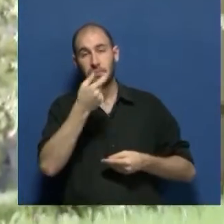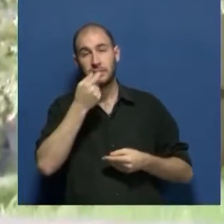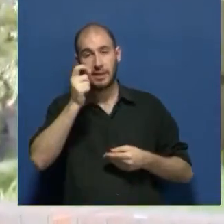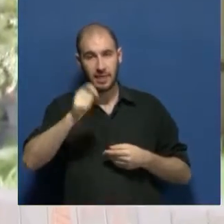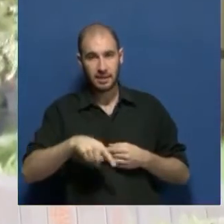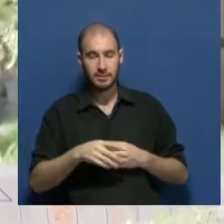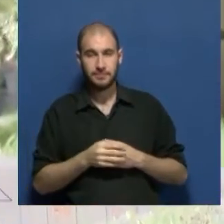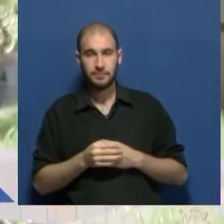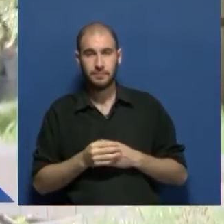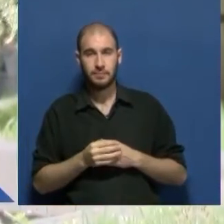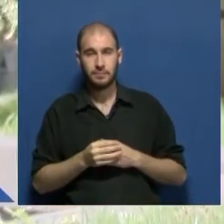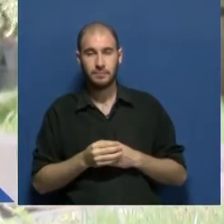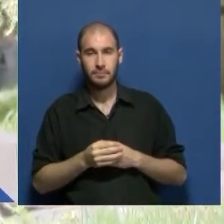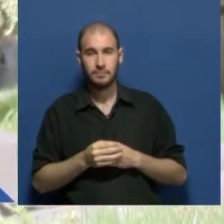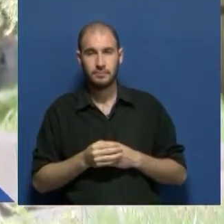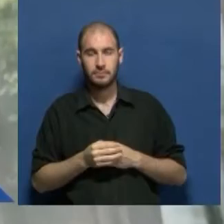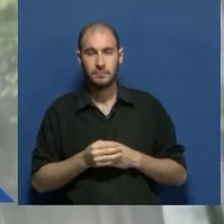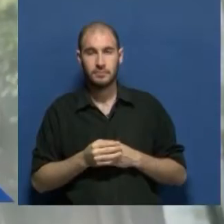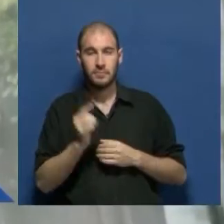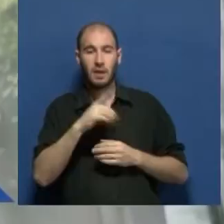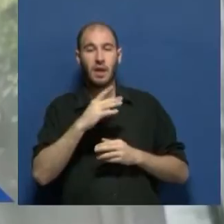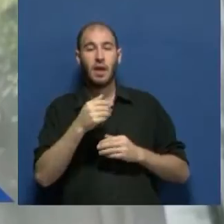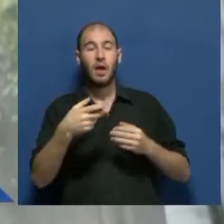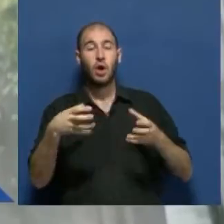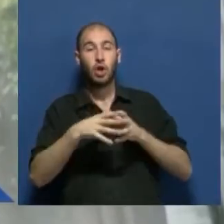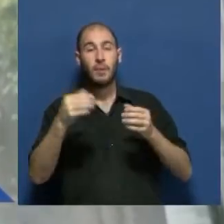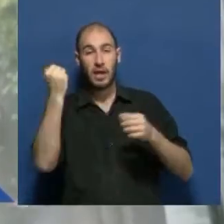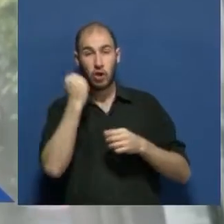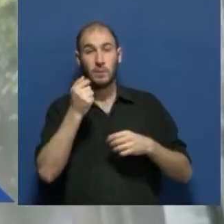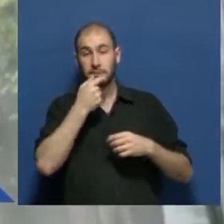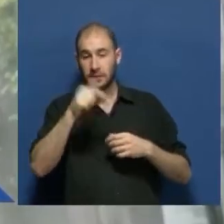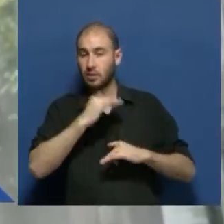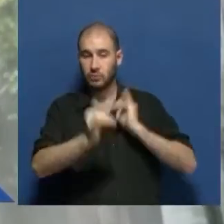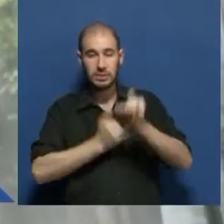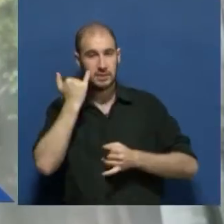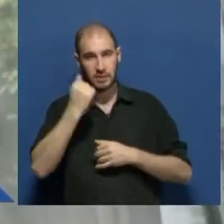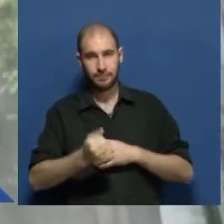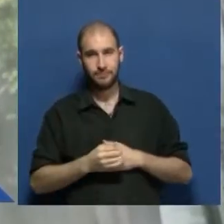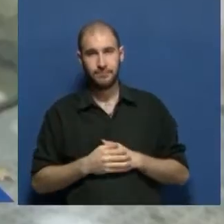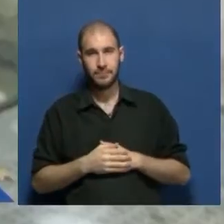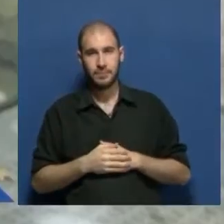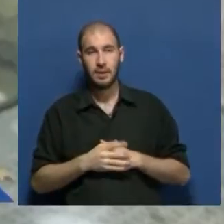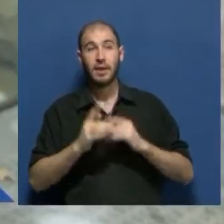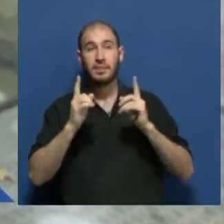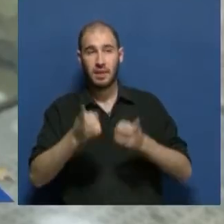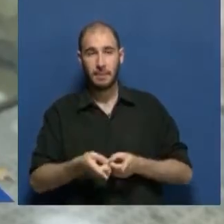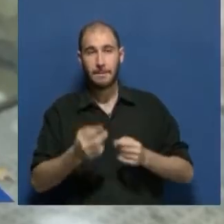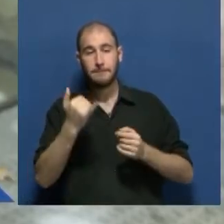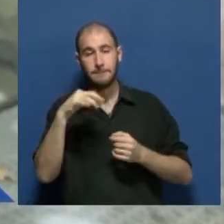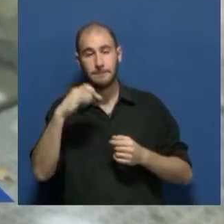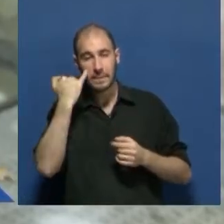mendocinos. Bueno, ya se expresado la Federación Económica de Mendoza y al mismo tiempo a